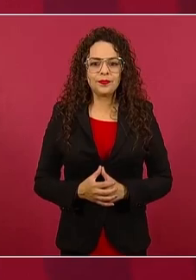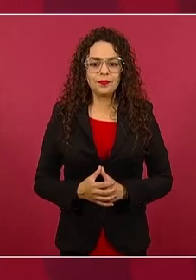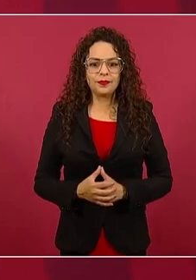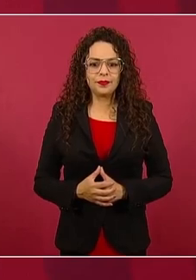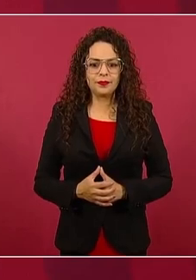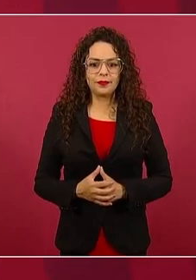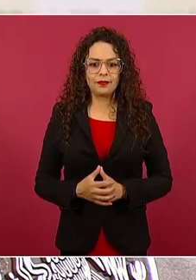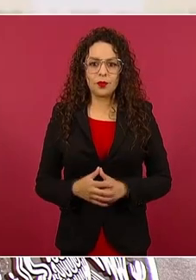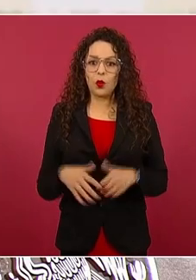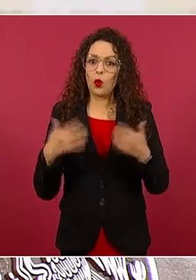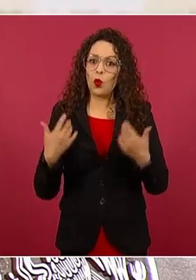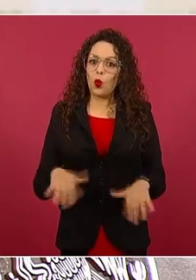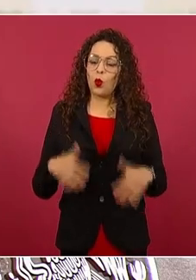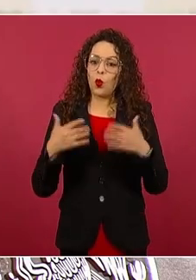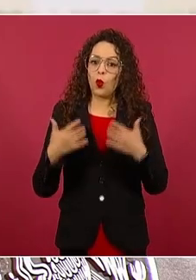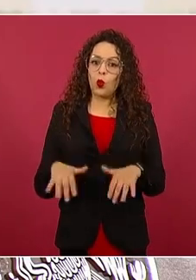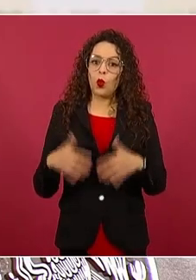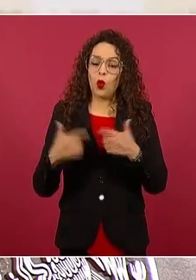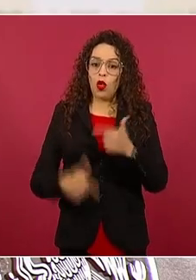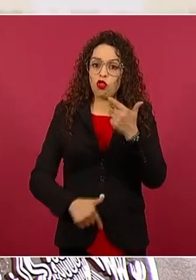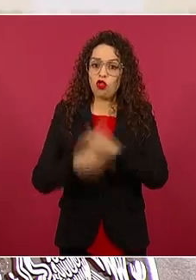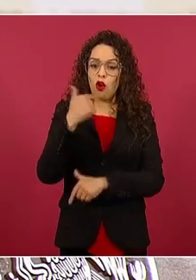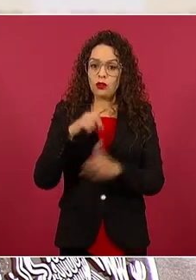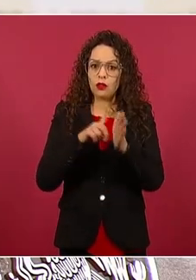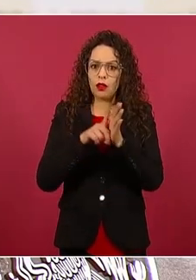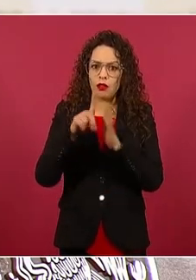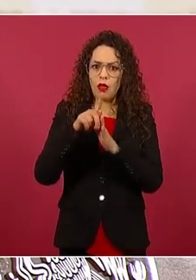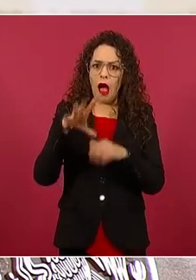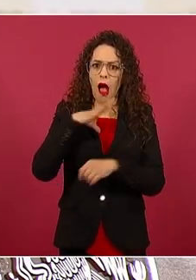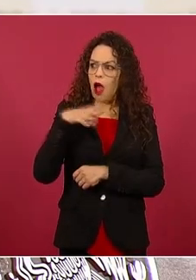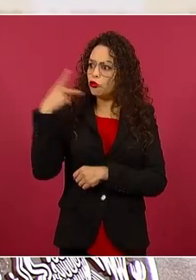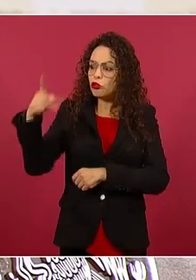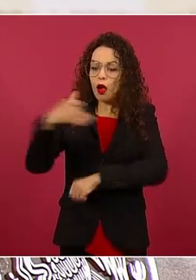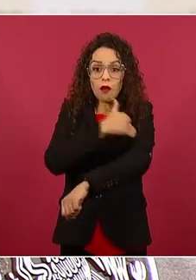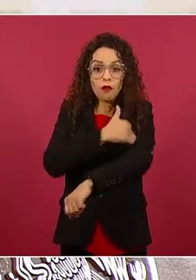su familia tiene como 12 departamentos,